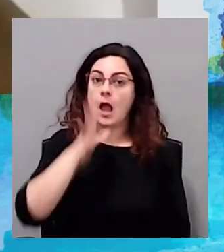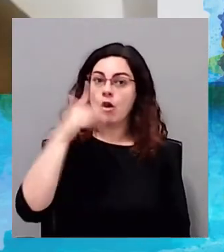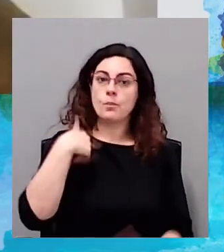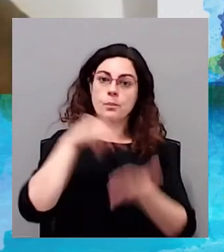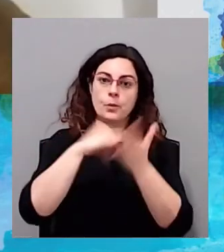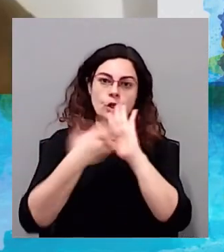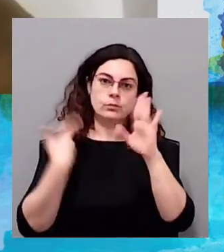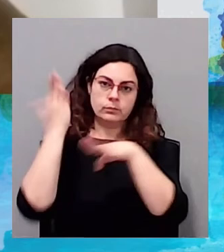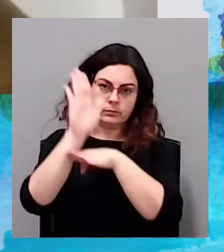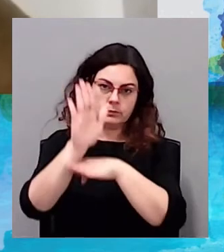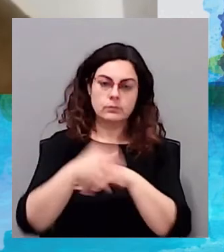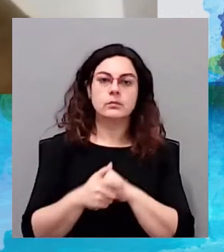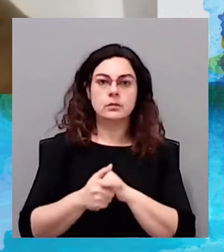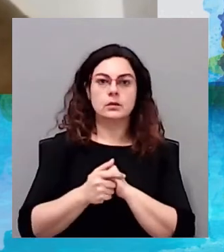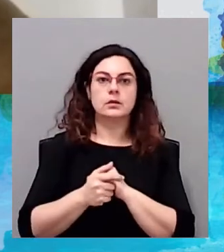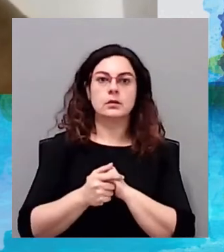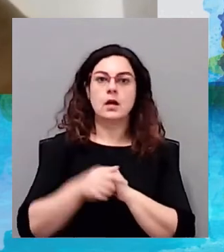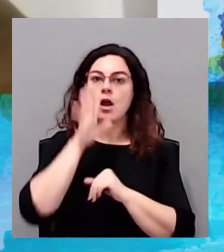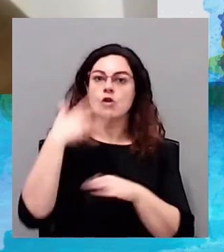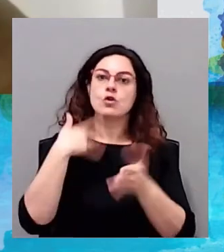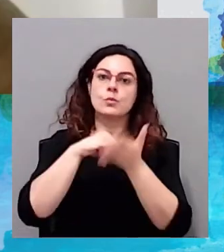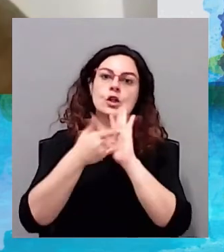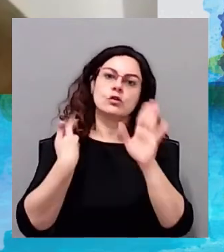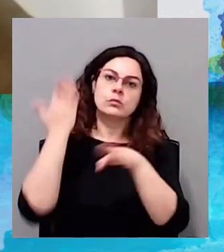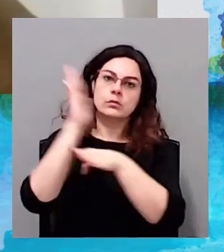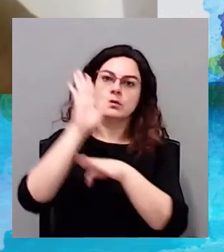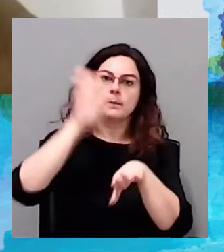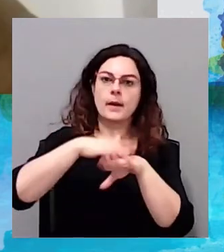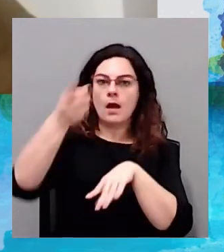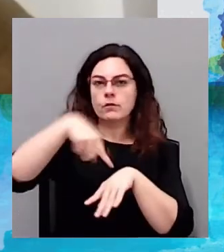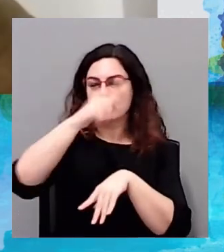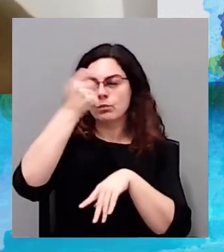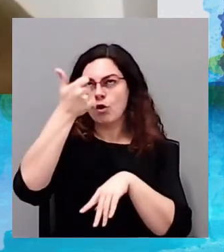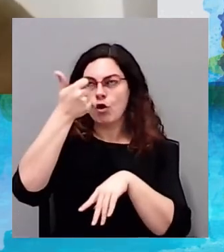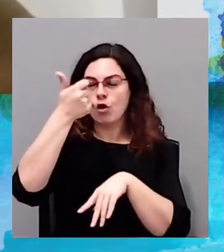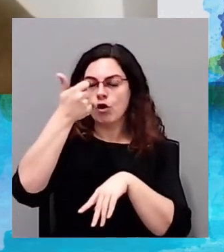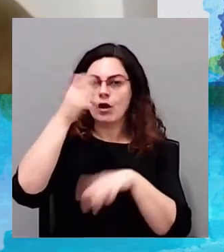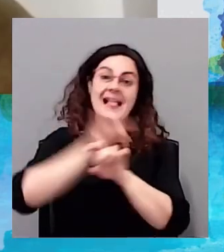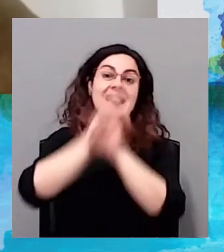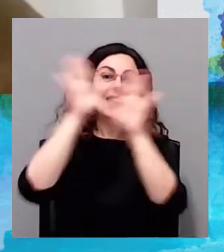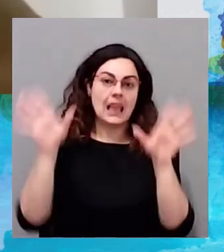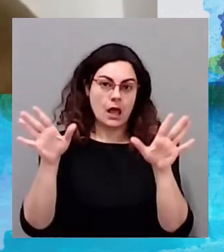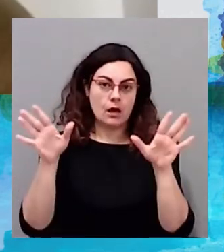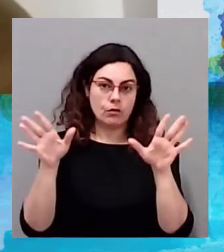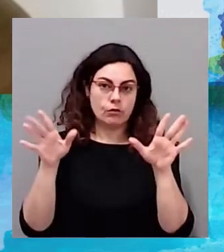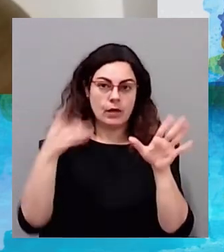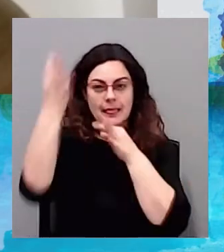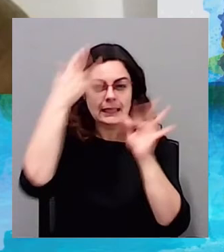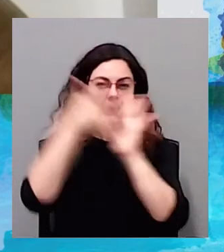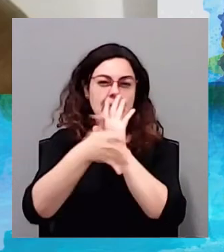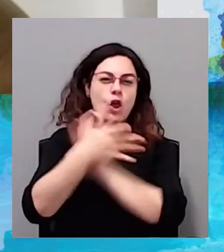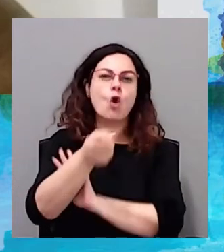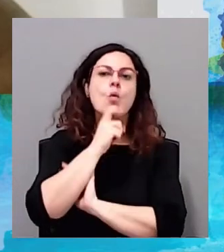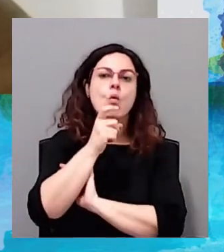todavía un proyecto para que os hagáis una idea un poco de cómo sería una descripción, de cómo podemos hacer